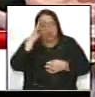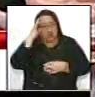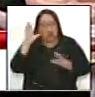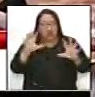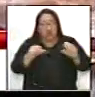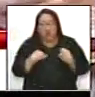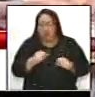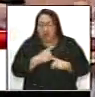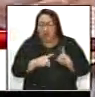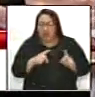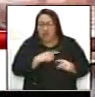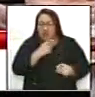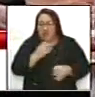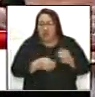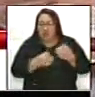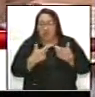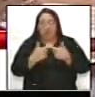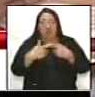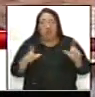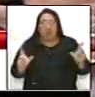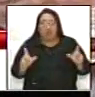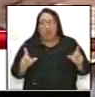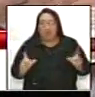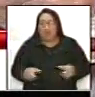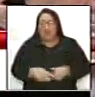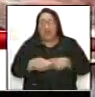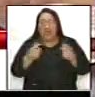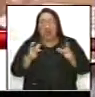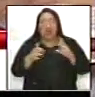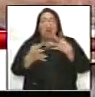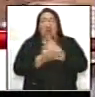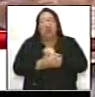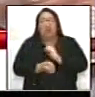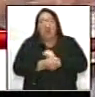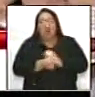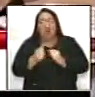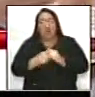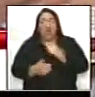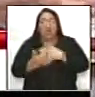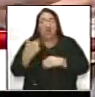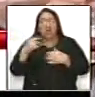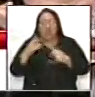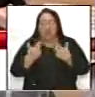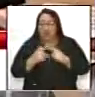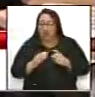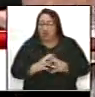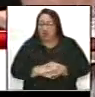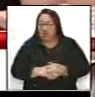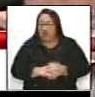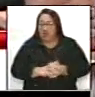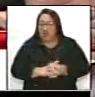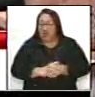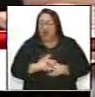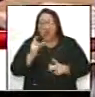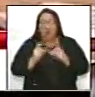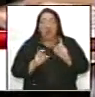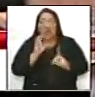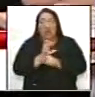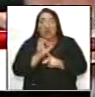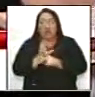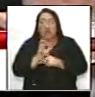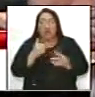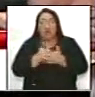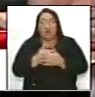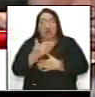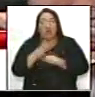agarra, pero el Poder Judicial los libera. Grandes prontuariados con grandes antecedentes quedan liberados. Personas que acosan y que tienen impedimento de